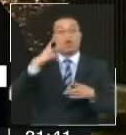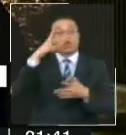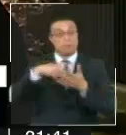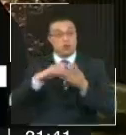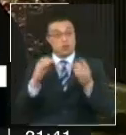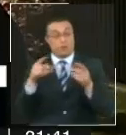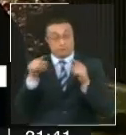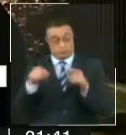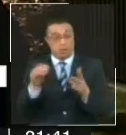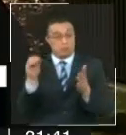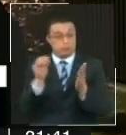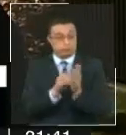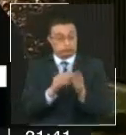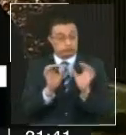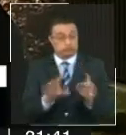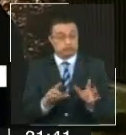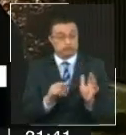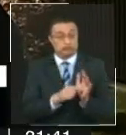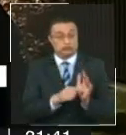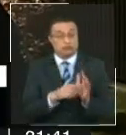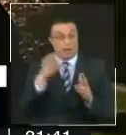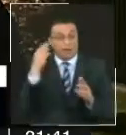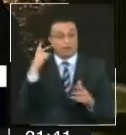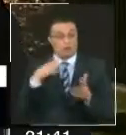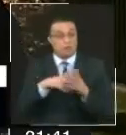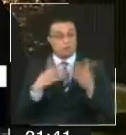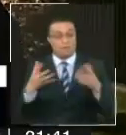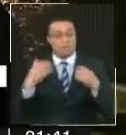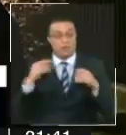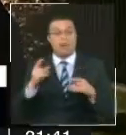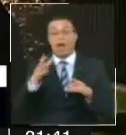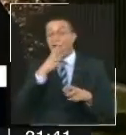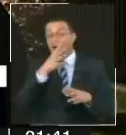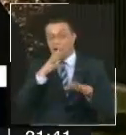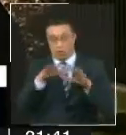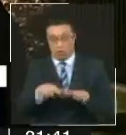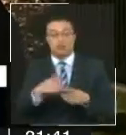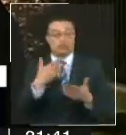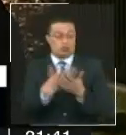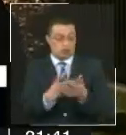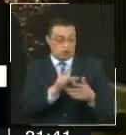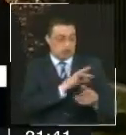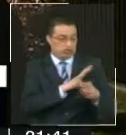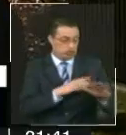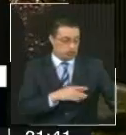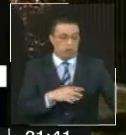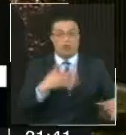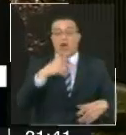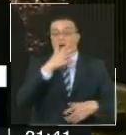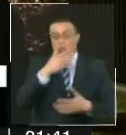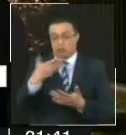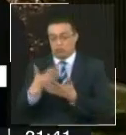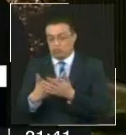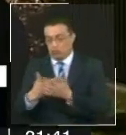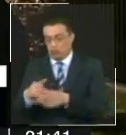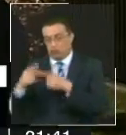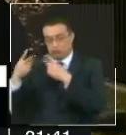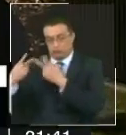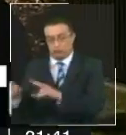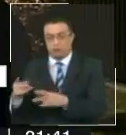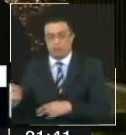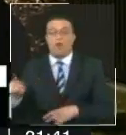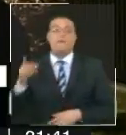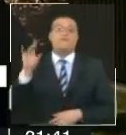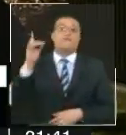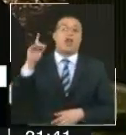tenía eso como un presupuesto es decir una cierta cantidad de agua que podía utilizar chile una cierta cantidad de agua que le eh eh